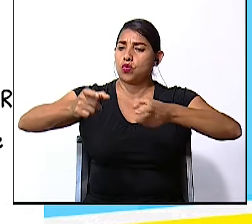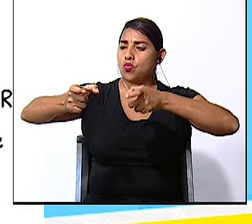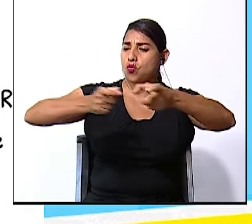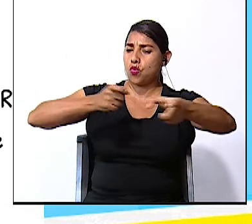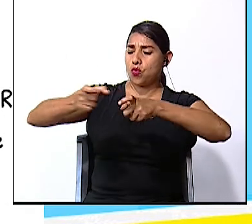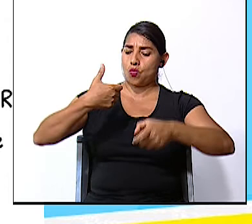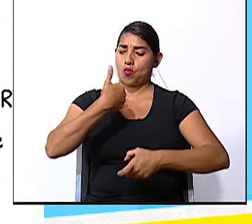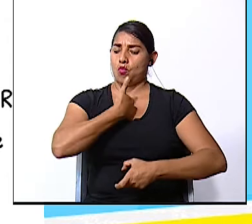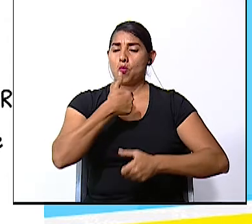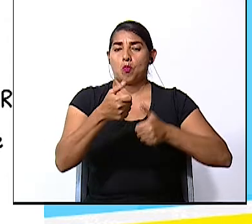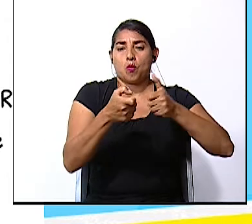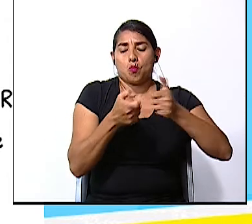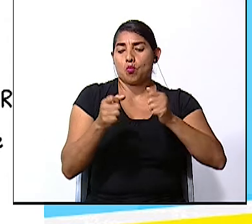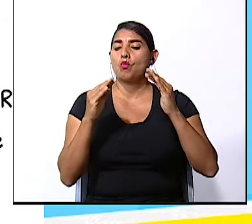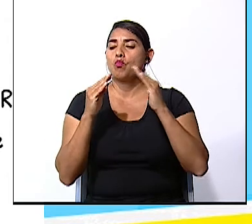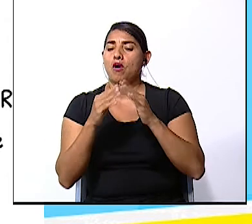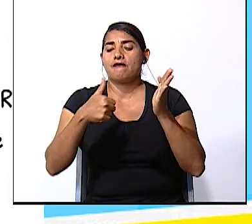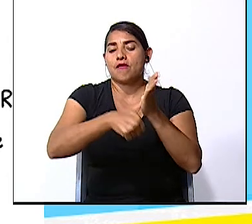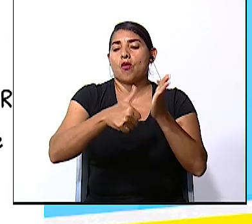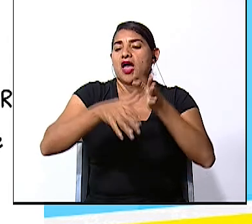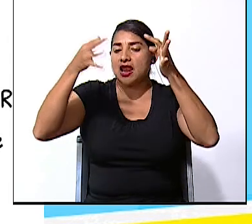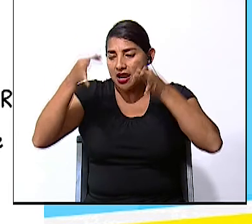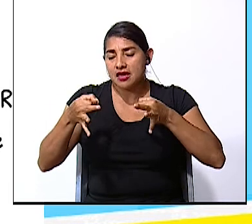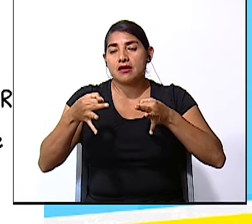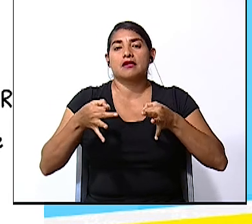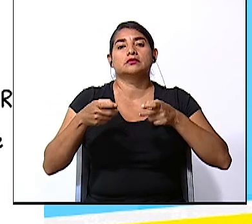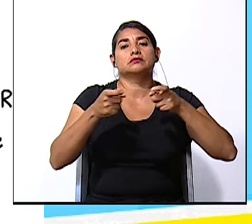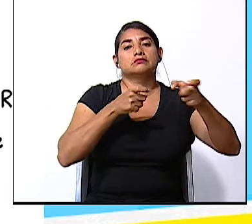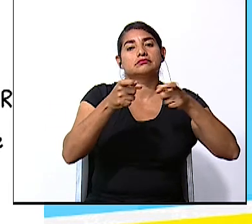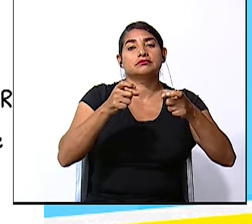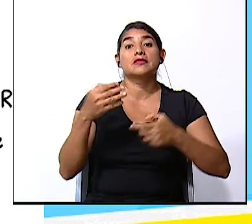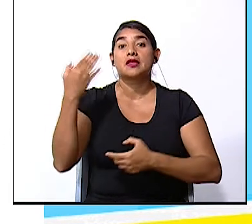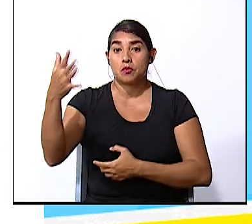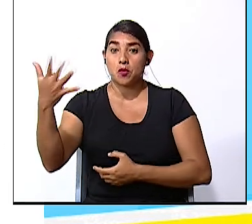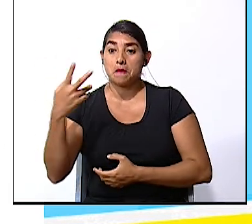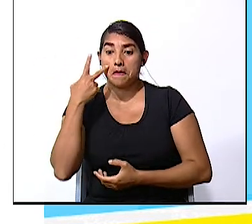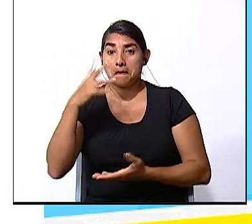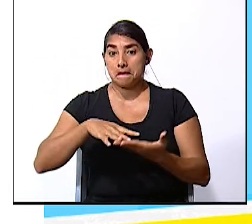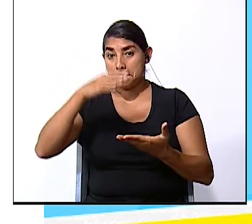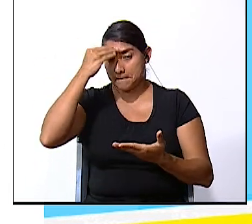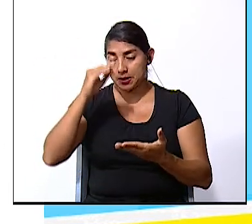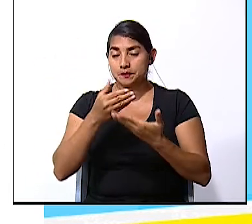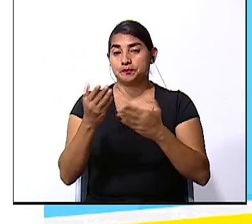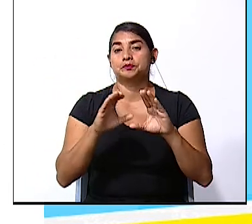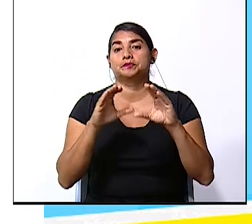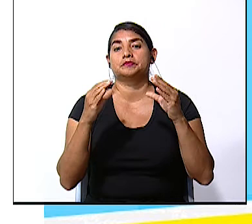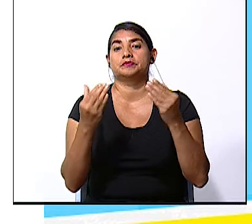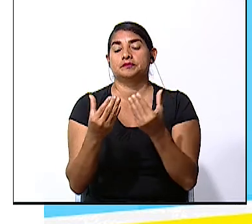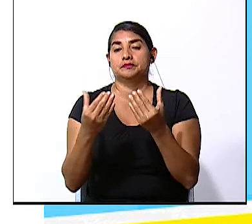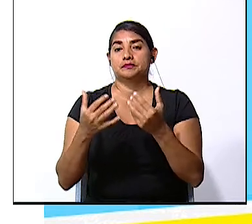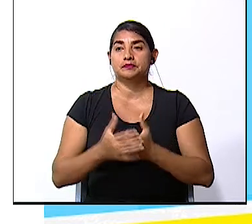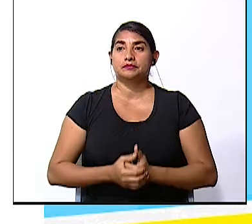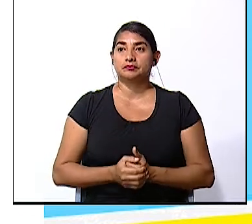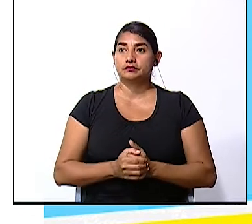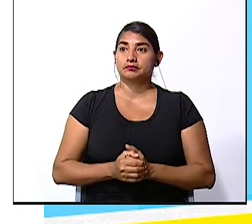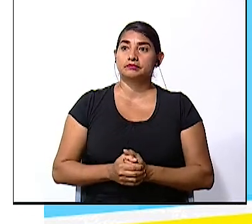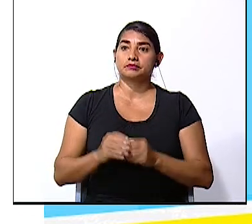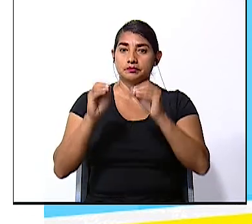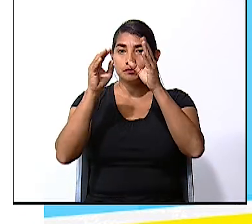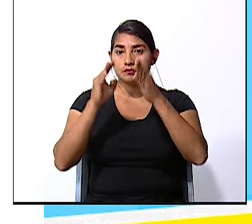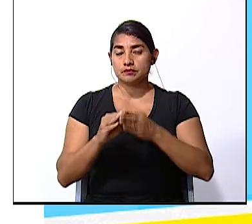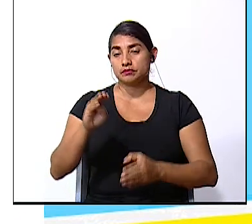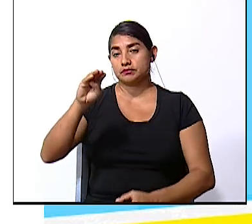poder del pueblo para gobernarse a sí mismo. De él conoceremos más en una próxima clase. Soy la profe